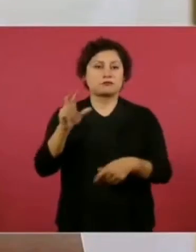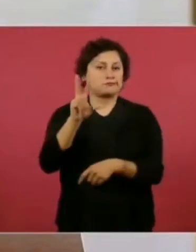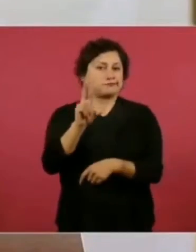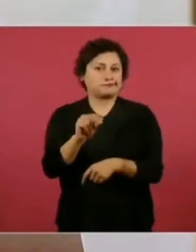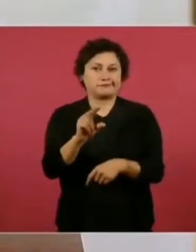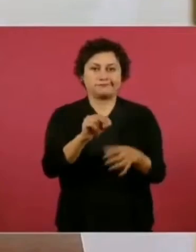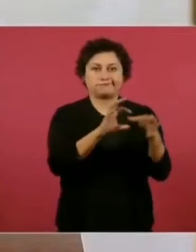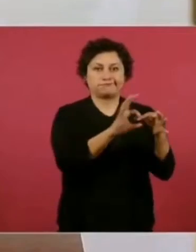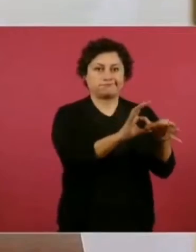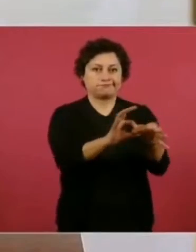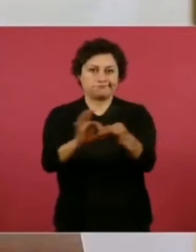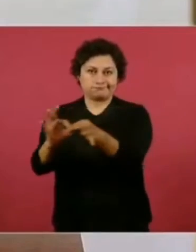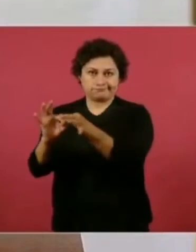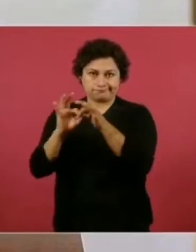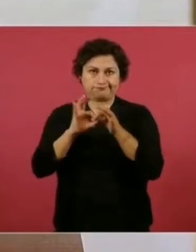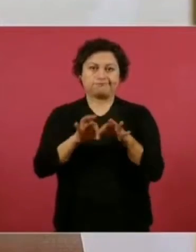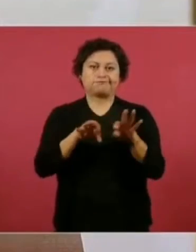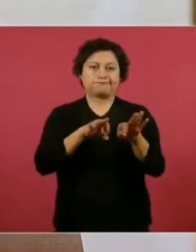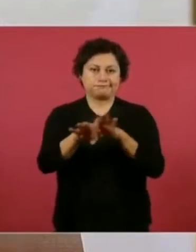Antes,